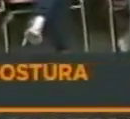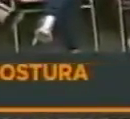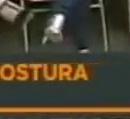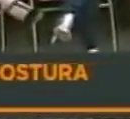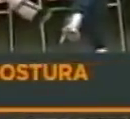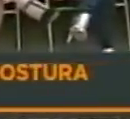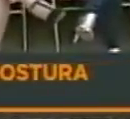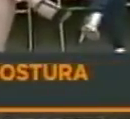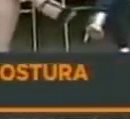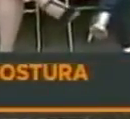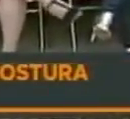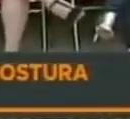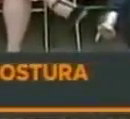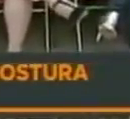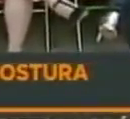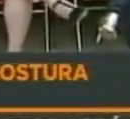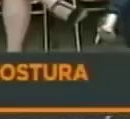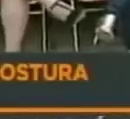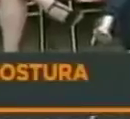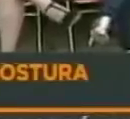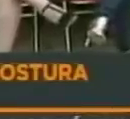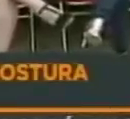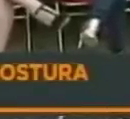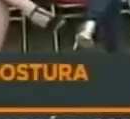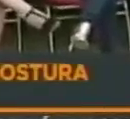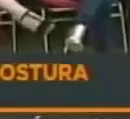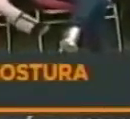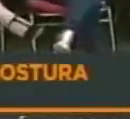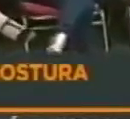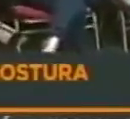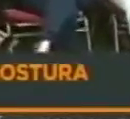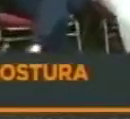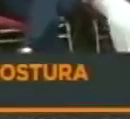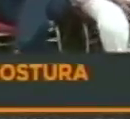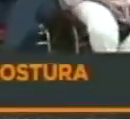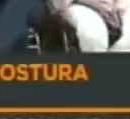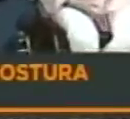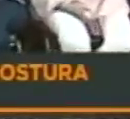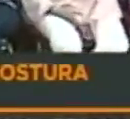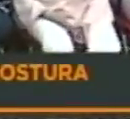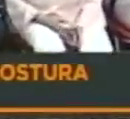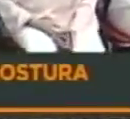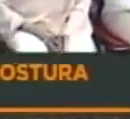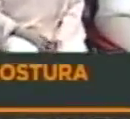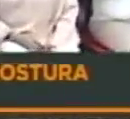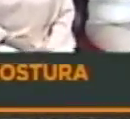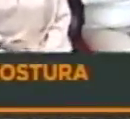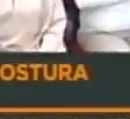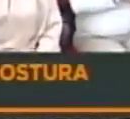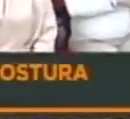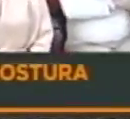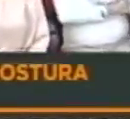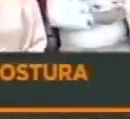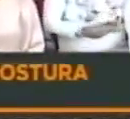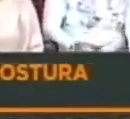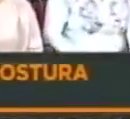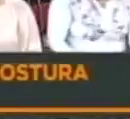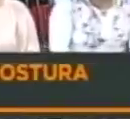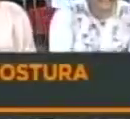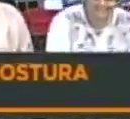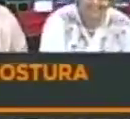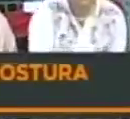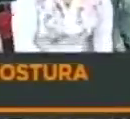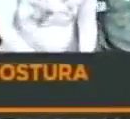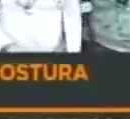en aquel documento expresó su célebre frase moral y luces son los polos de una retórica moral y luces